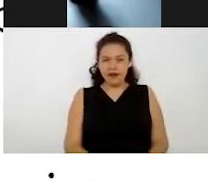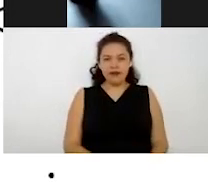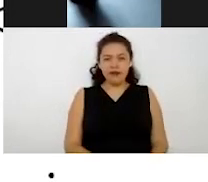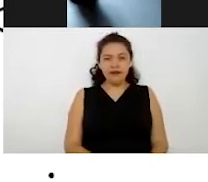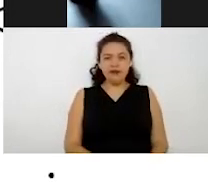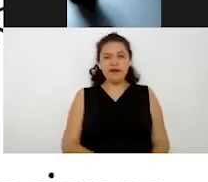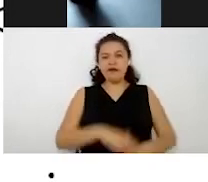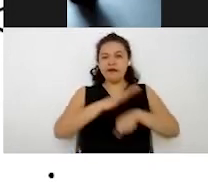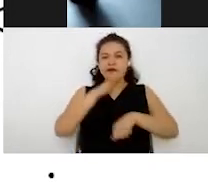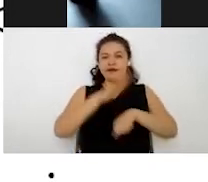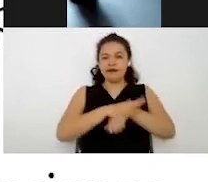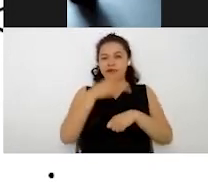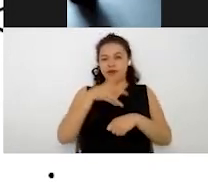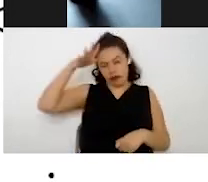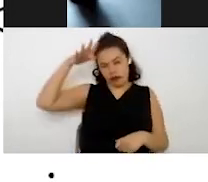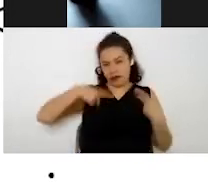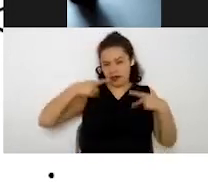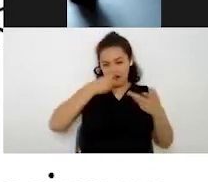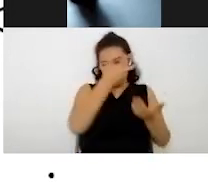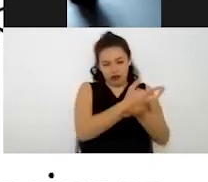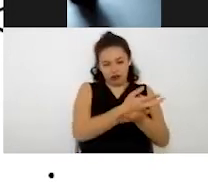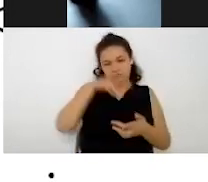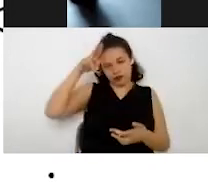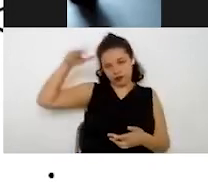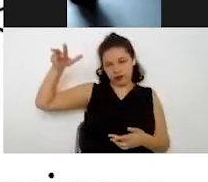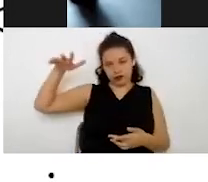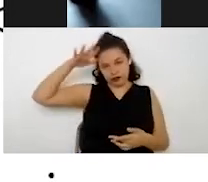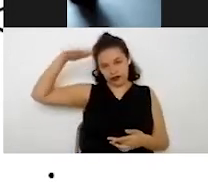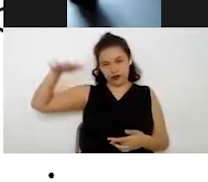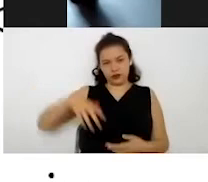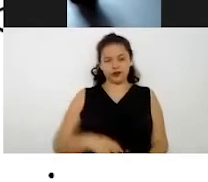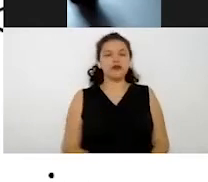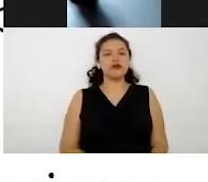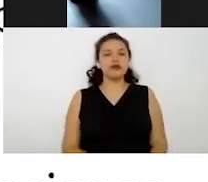adulto. ¿De acuerdo? Ahora bien,